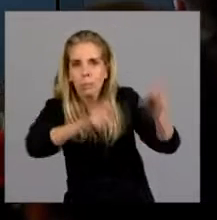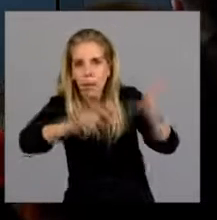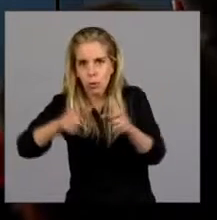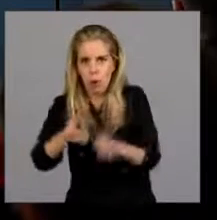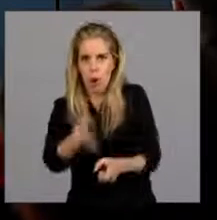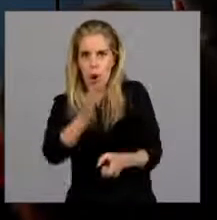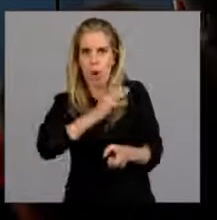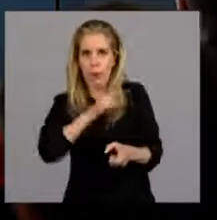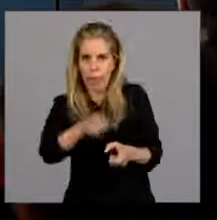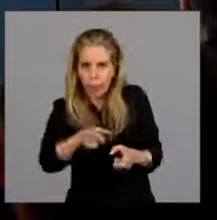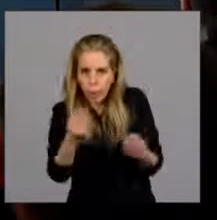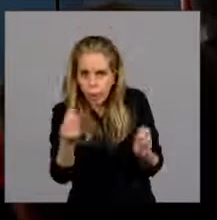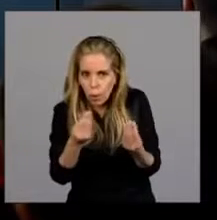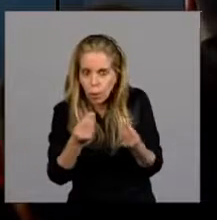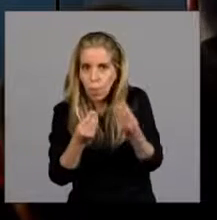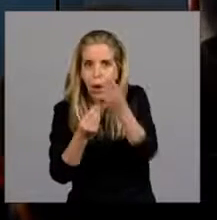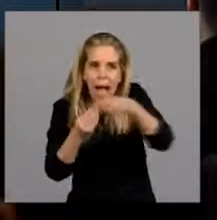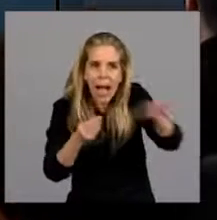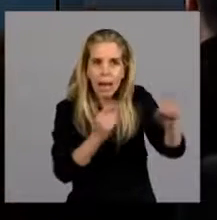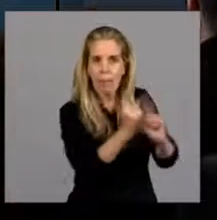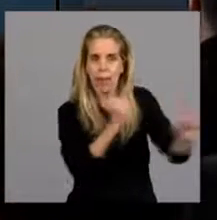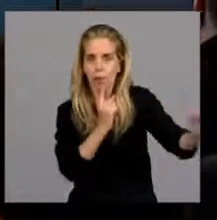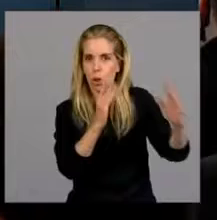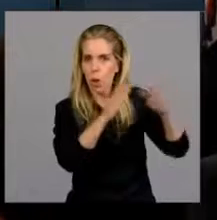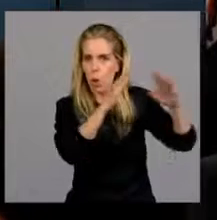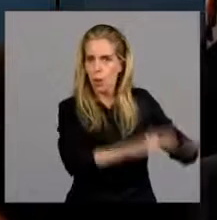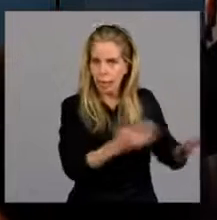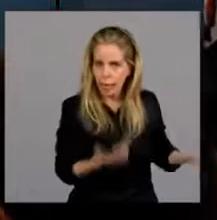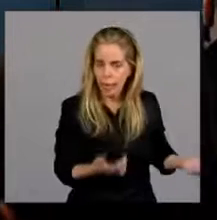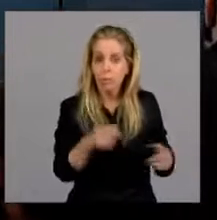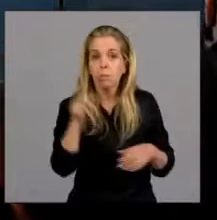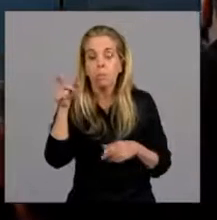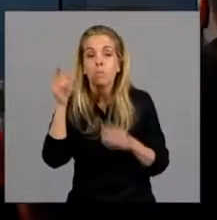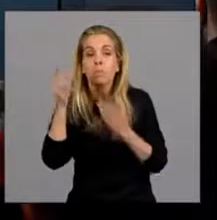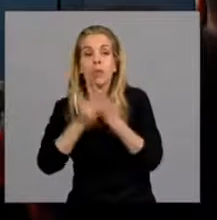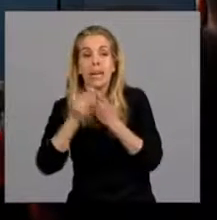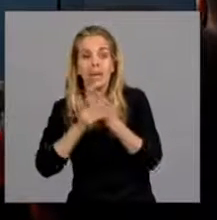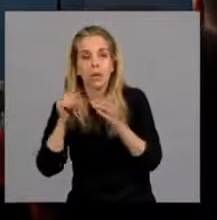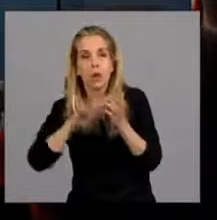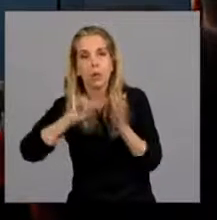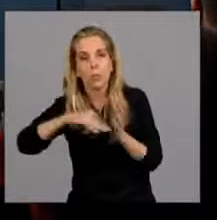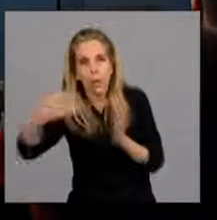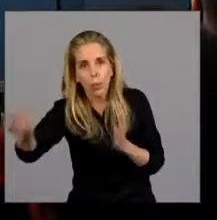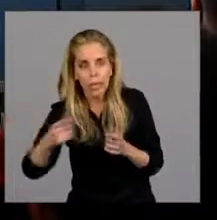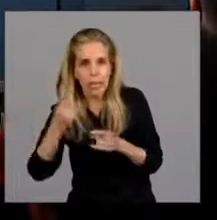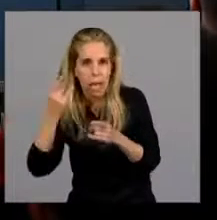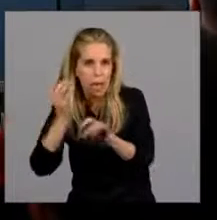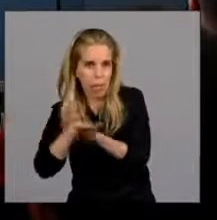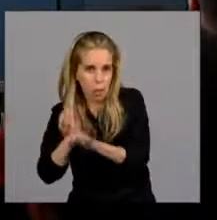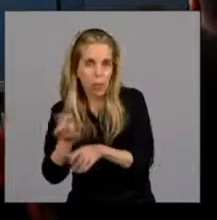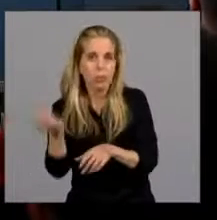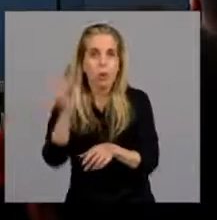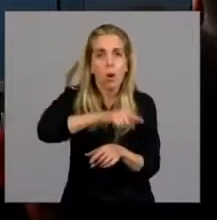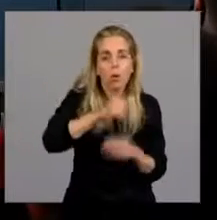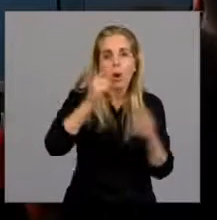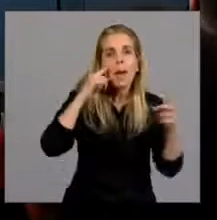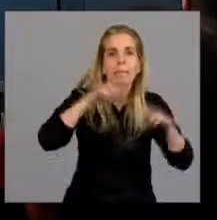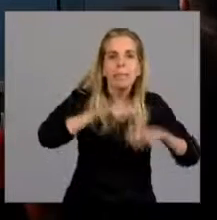sus contactos estrechos? Y la tercera pregunta, tanto el ministro Goyán en provincia como investigadores del